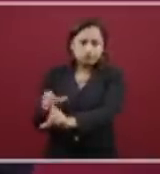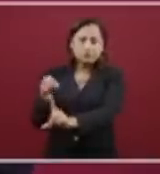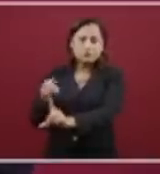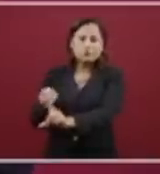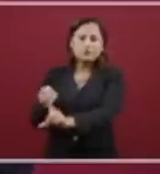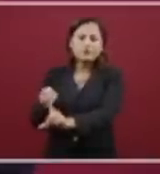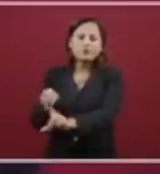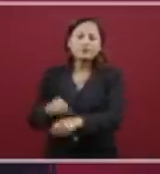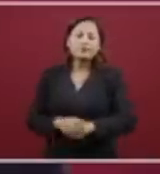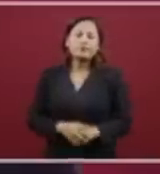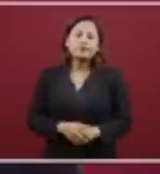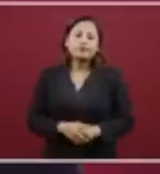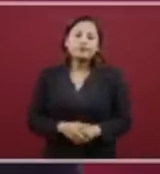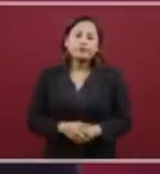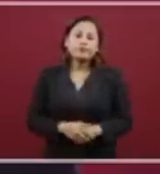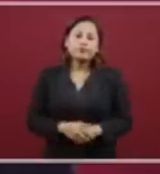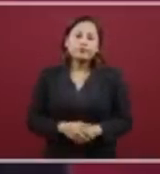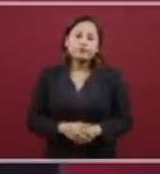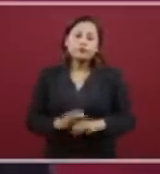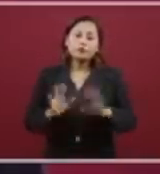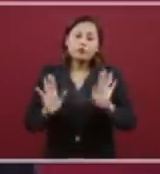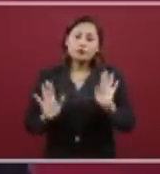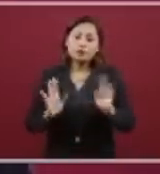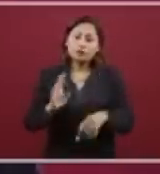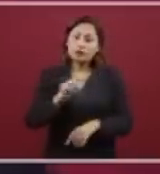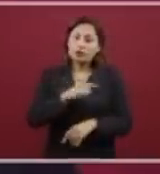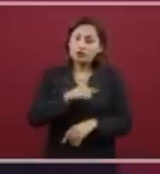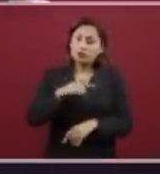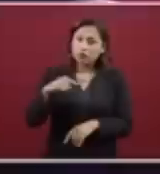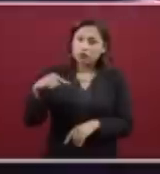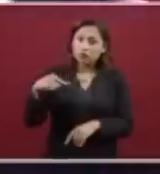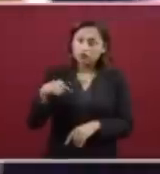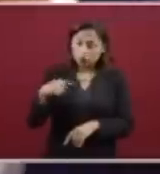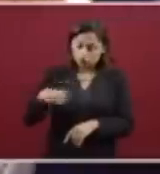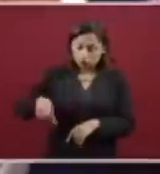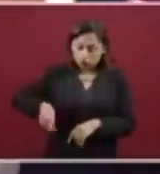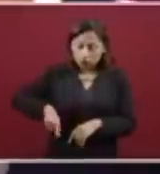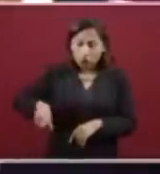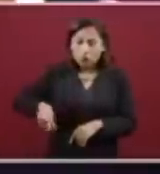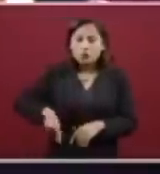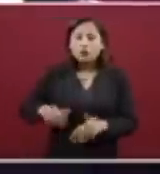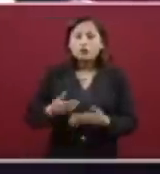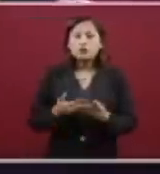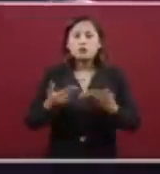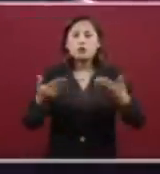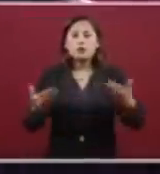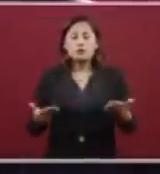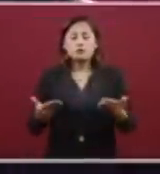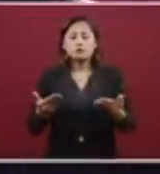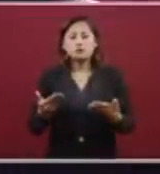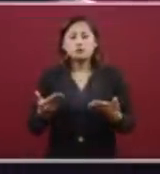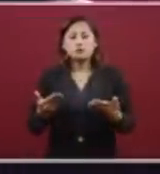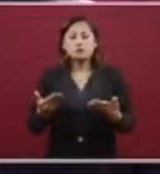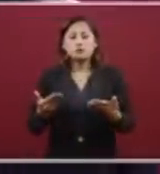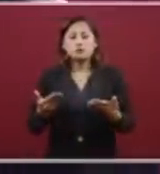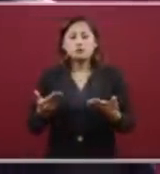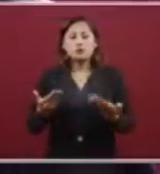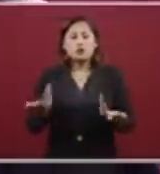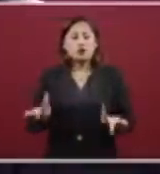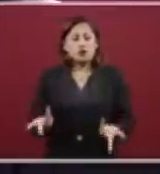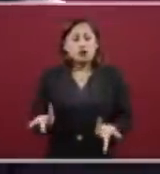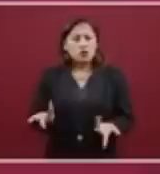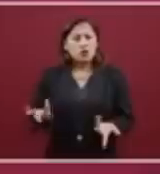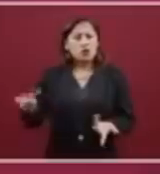nosotros no vamos a utilizar al estado